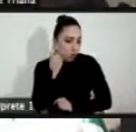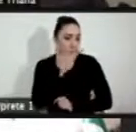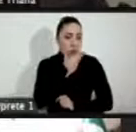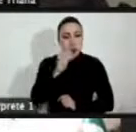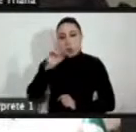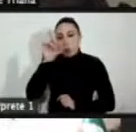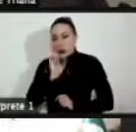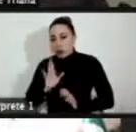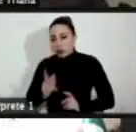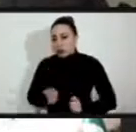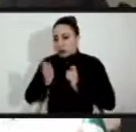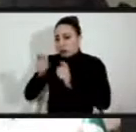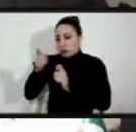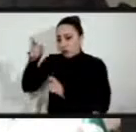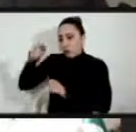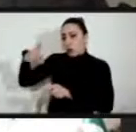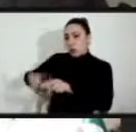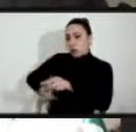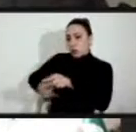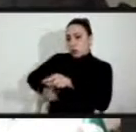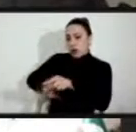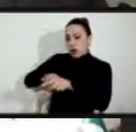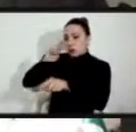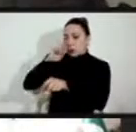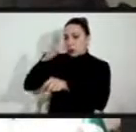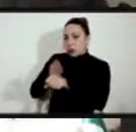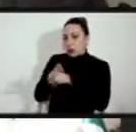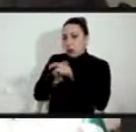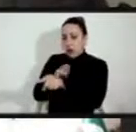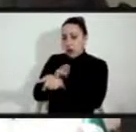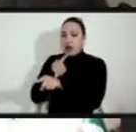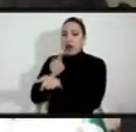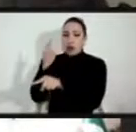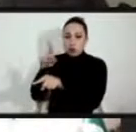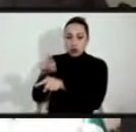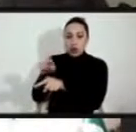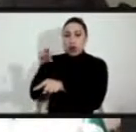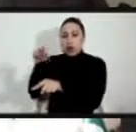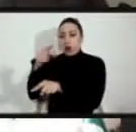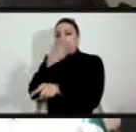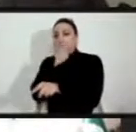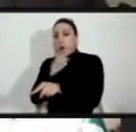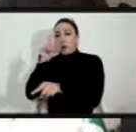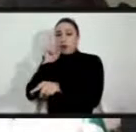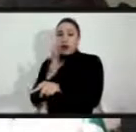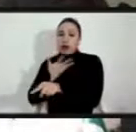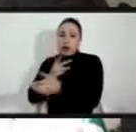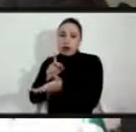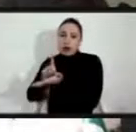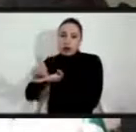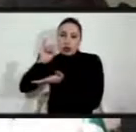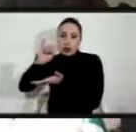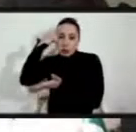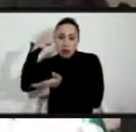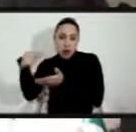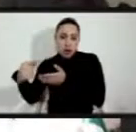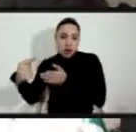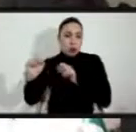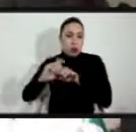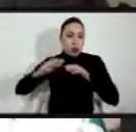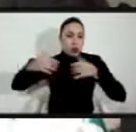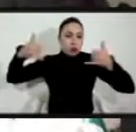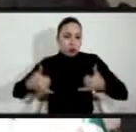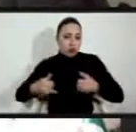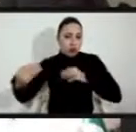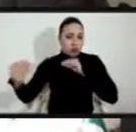imputa, el diputado o diputada tendrá el derecho de defensa. Y la obligación de la autoridad